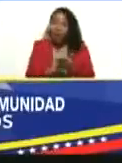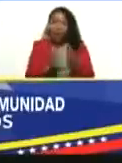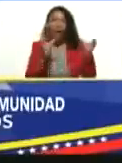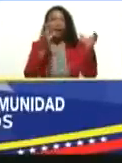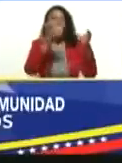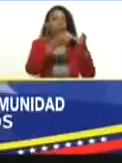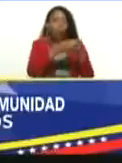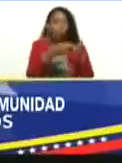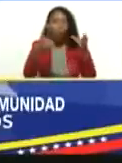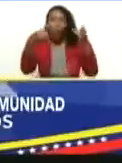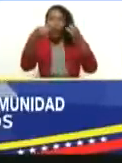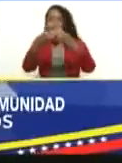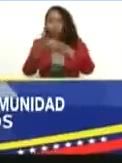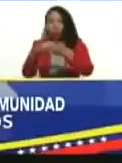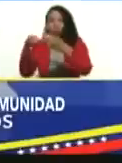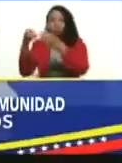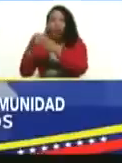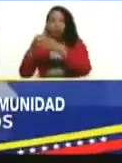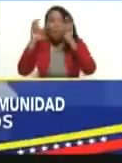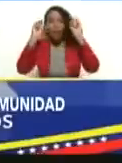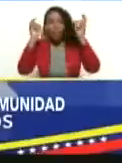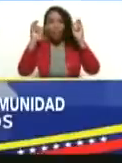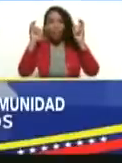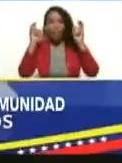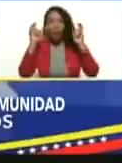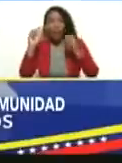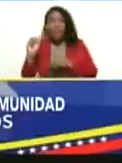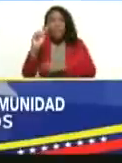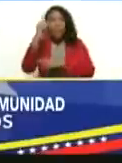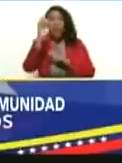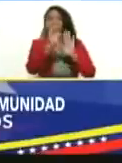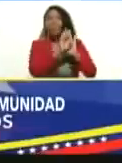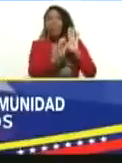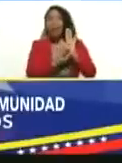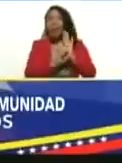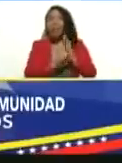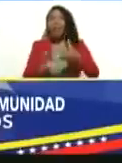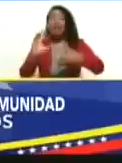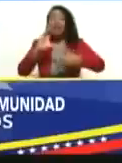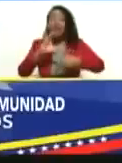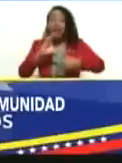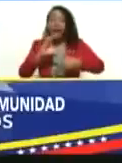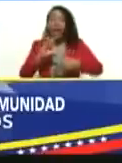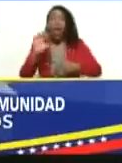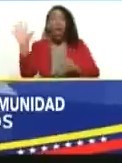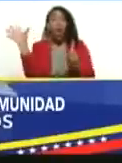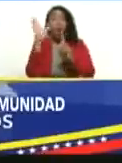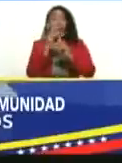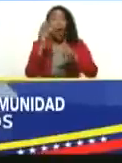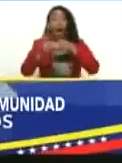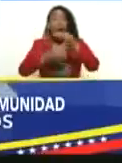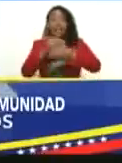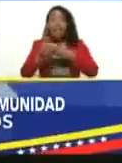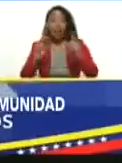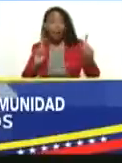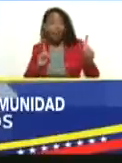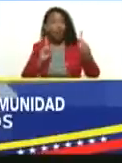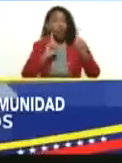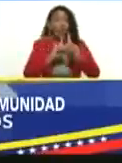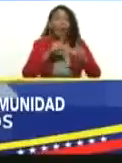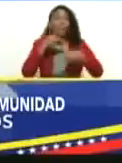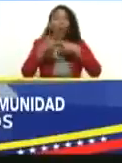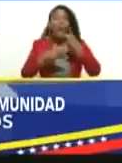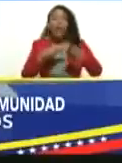que ya en la primera etapa de la celac tuvimos que logró acercar posiciones políticas públicas